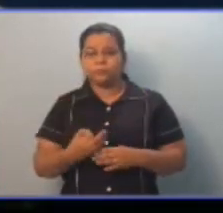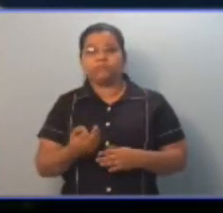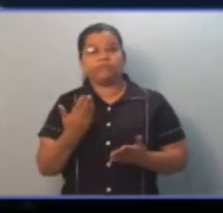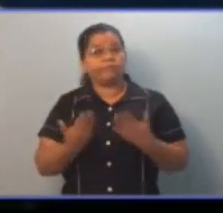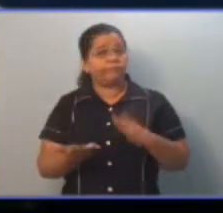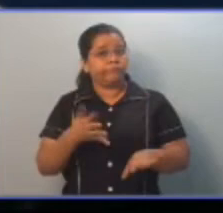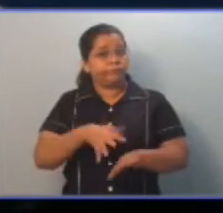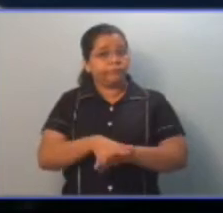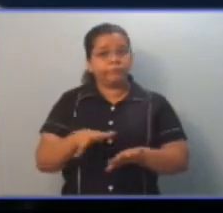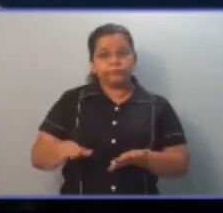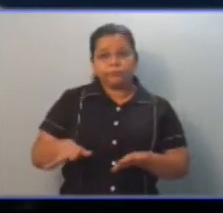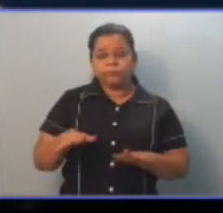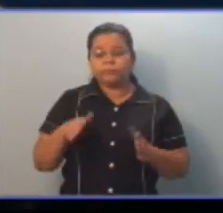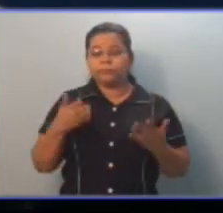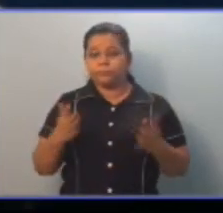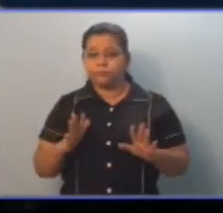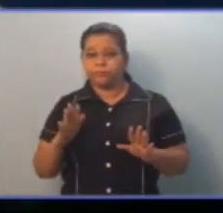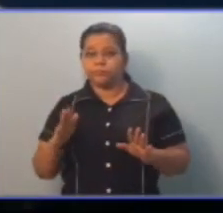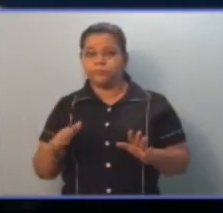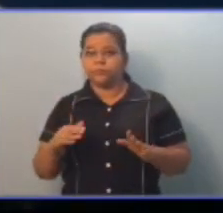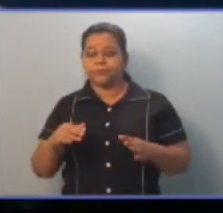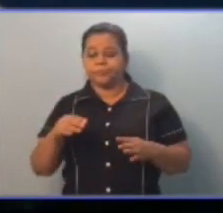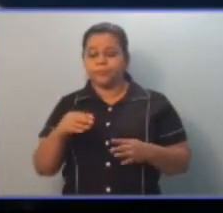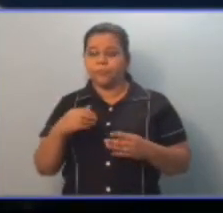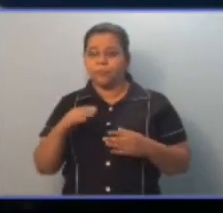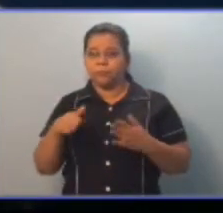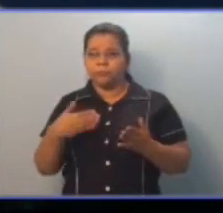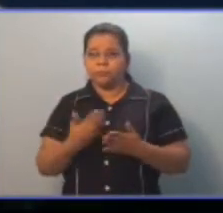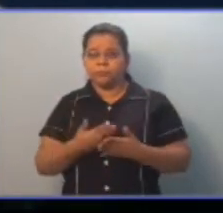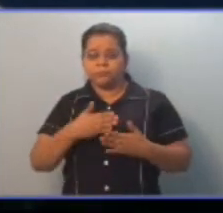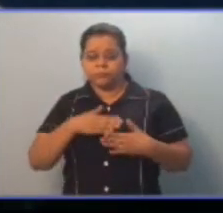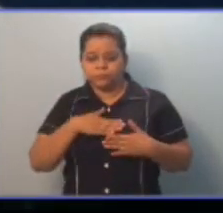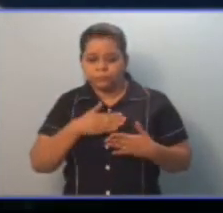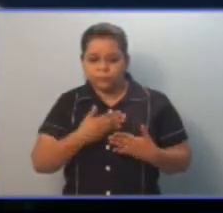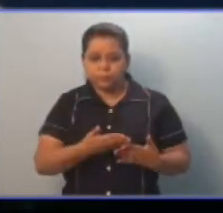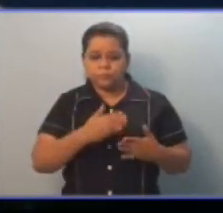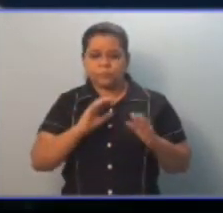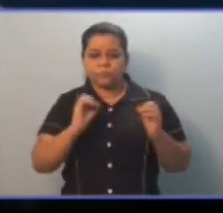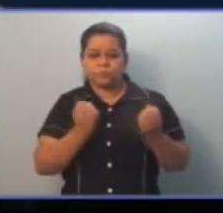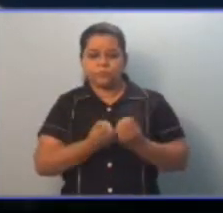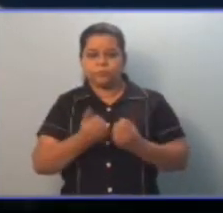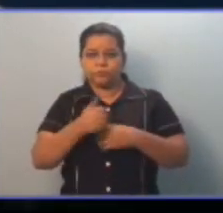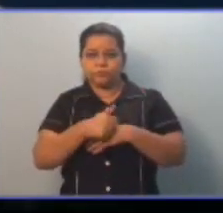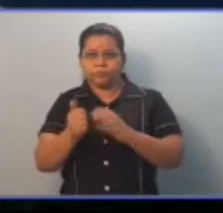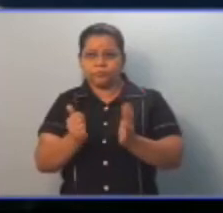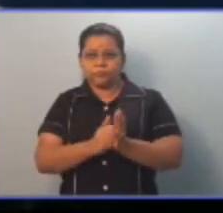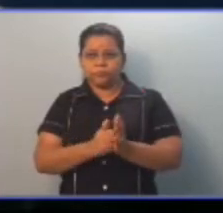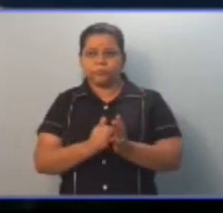excluidos de la gracia otorgada otrora por el órgano legislativo.